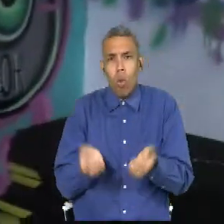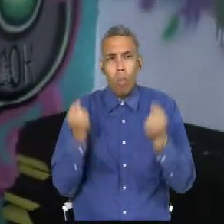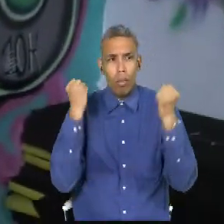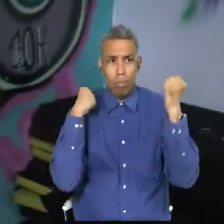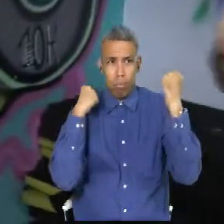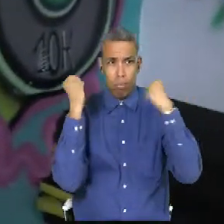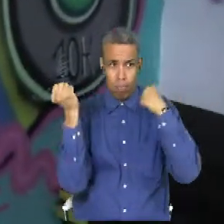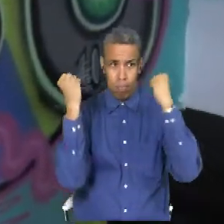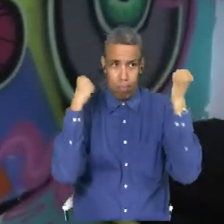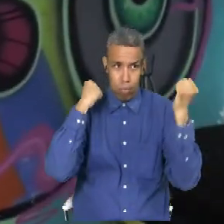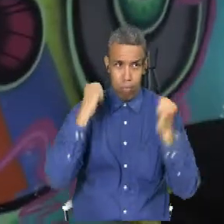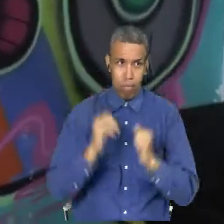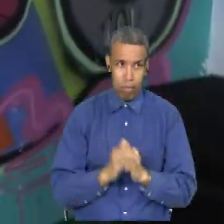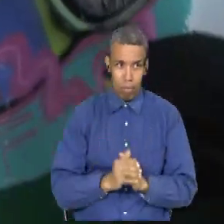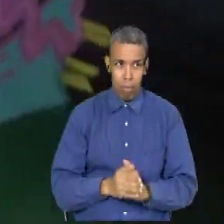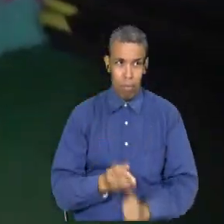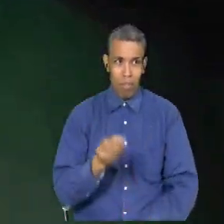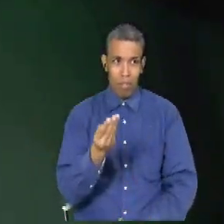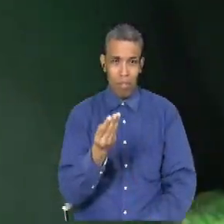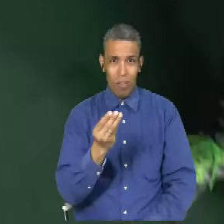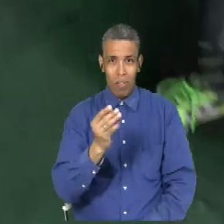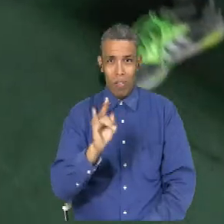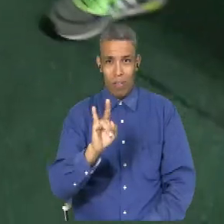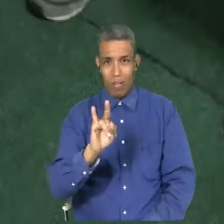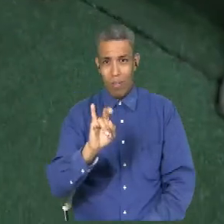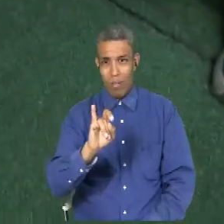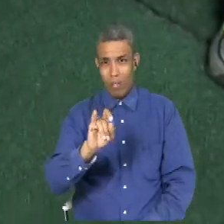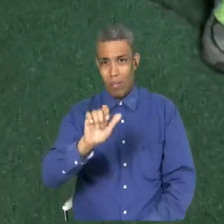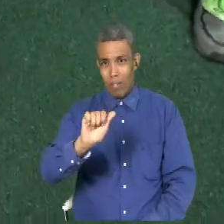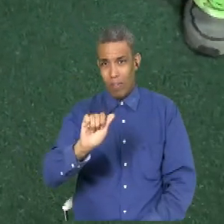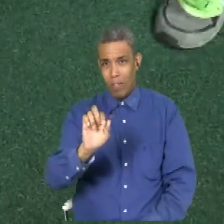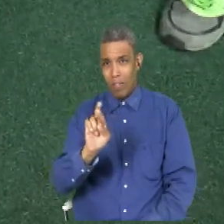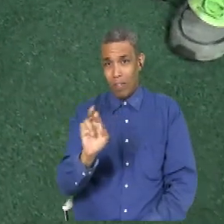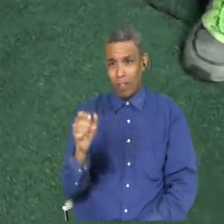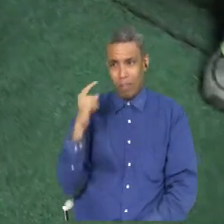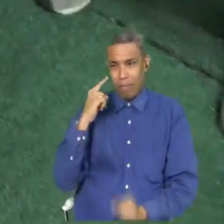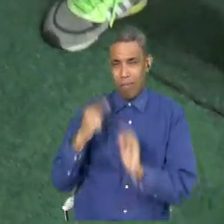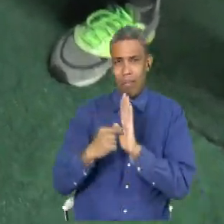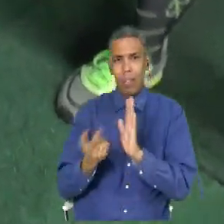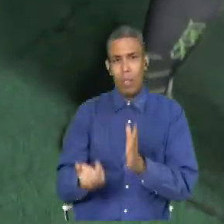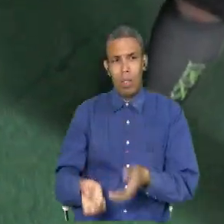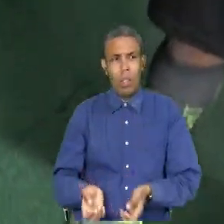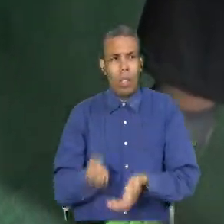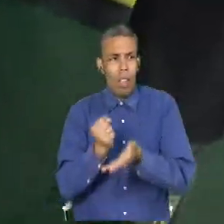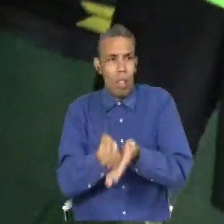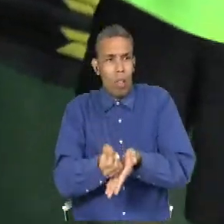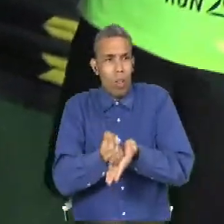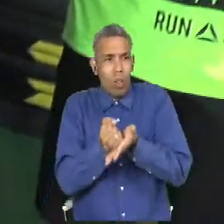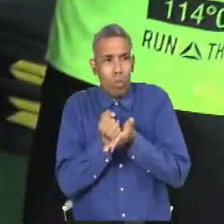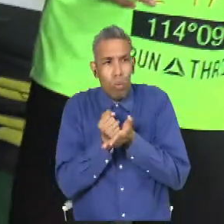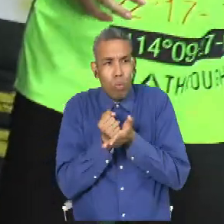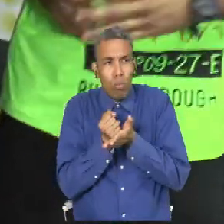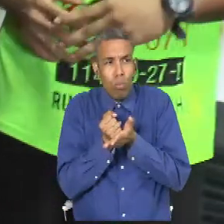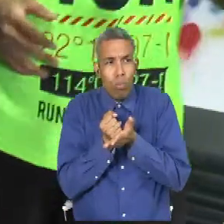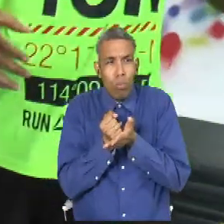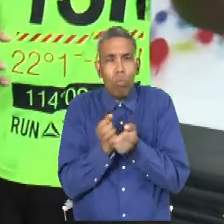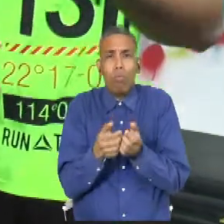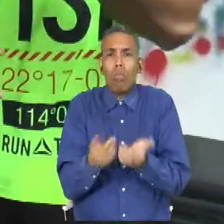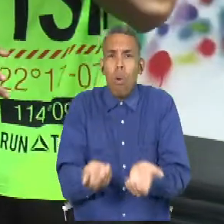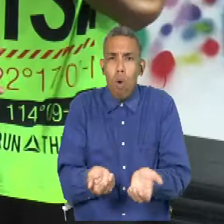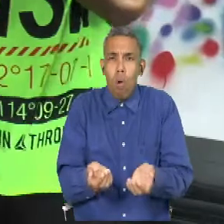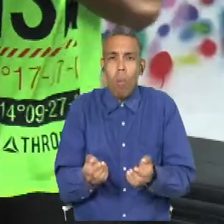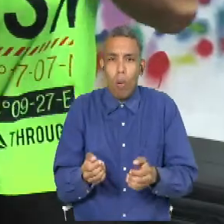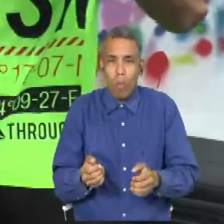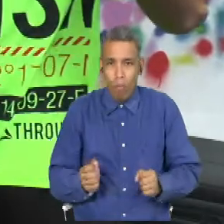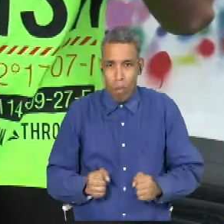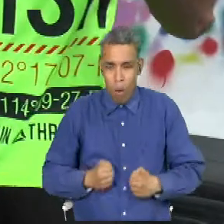quema de grasa. Estamos aquí con Kiara de la Osa, que ella les va a mostrar ¿cuáles son los ejercicios que les van a ayudar a ustedes para esa quema de grasa, para esos